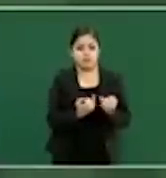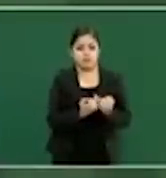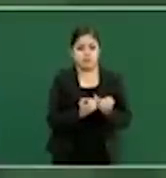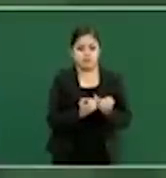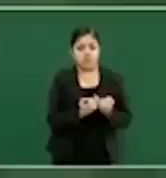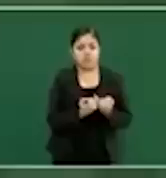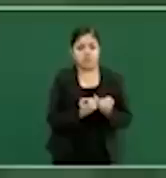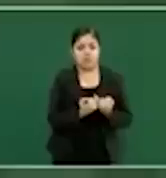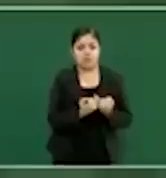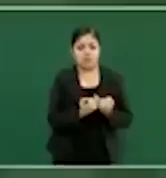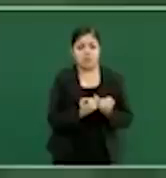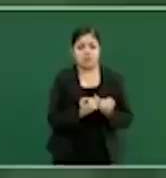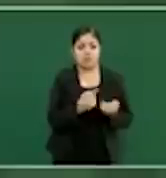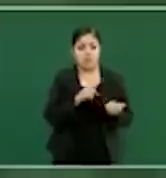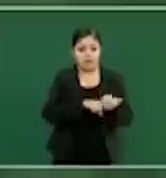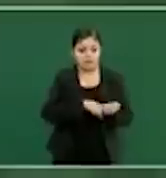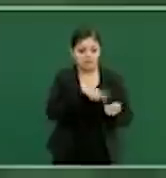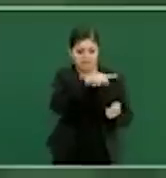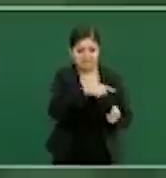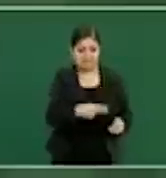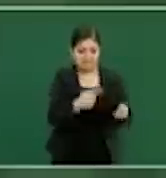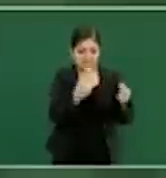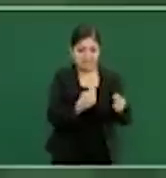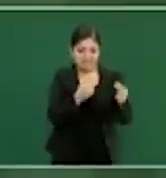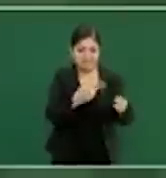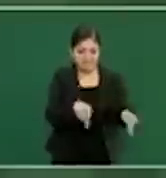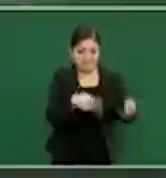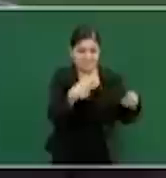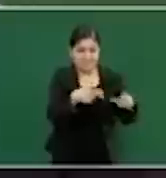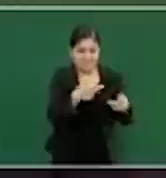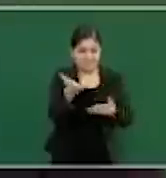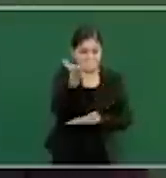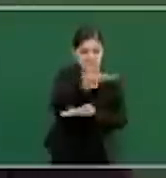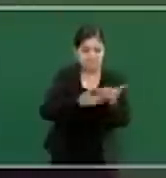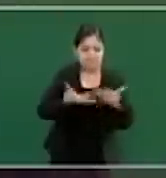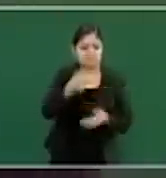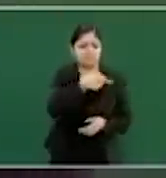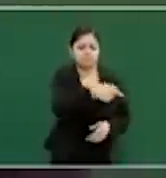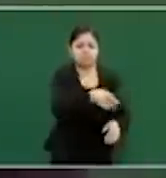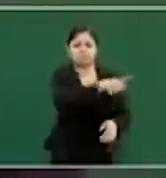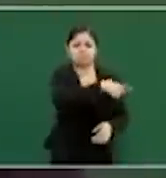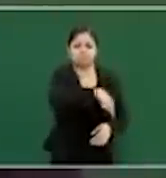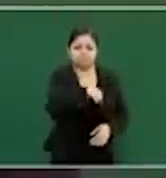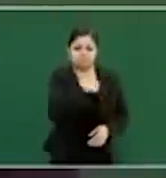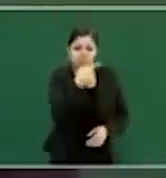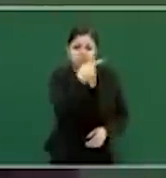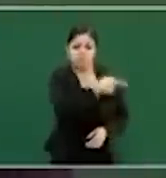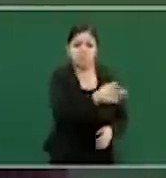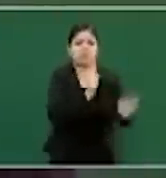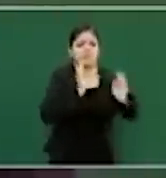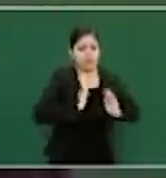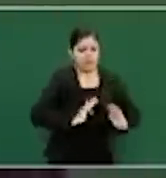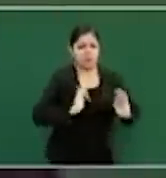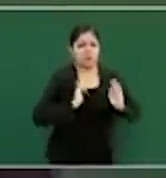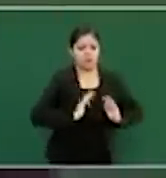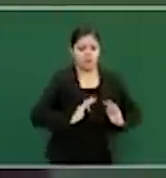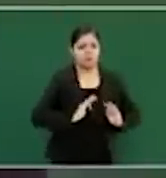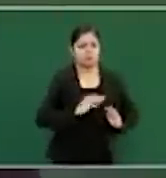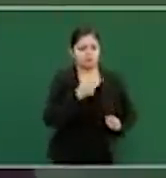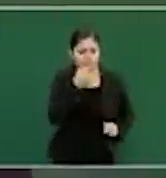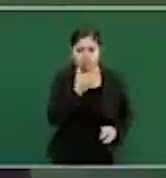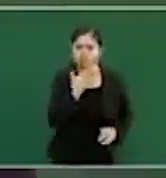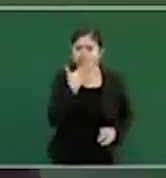participan en el mercado financiero, que estén tranquilos, que es muy buena la